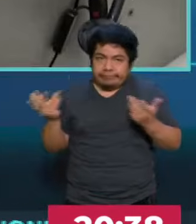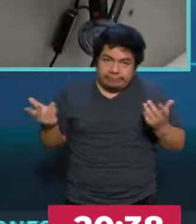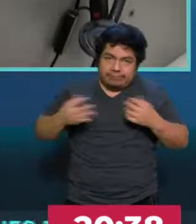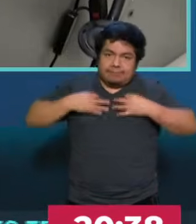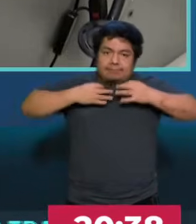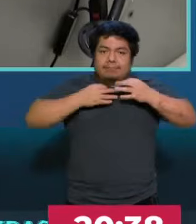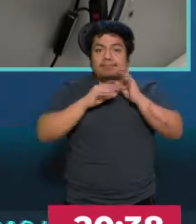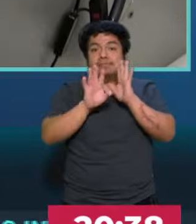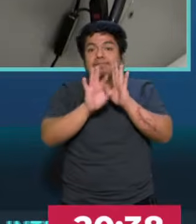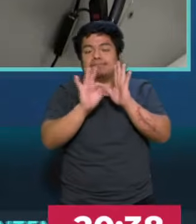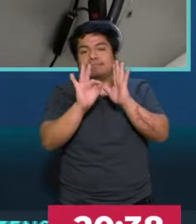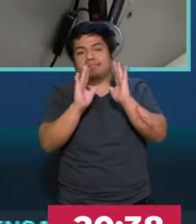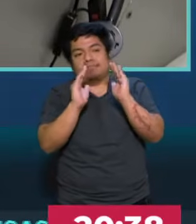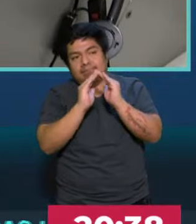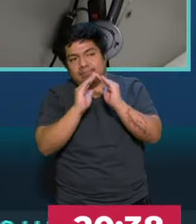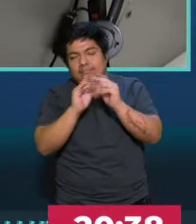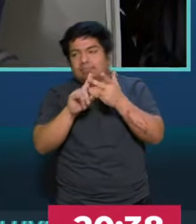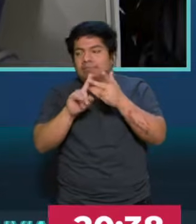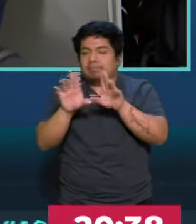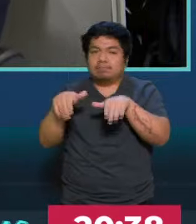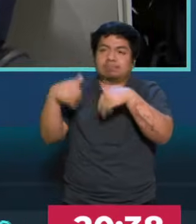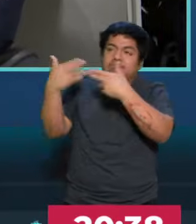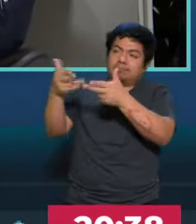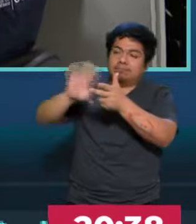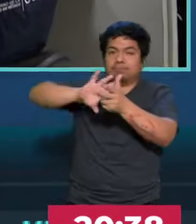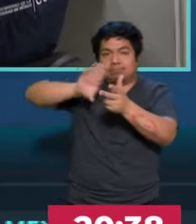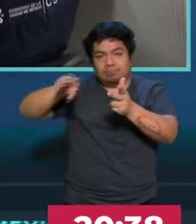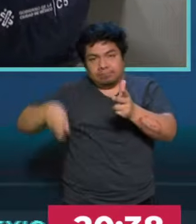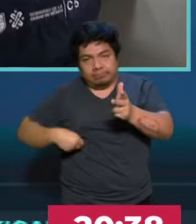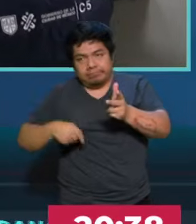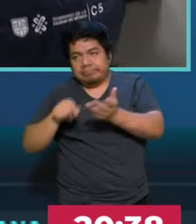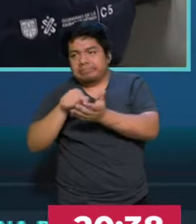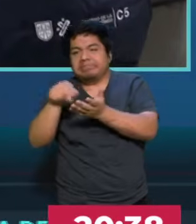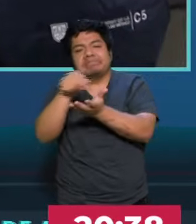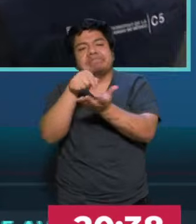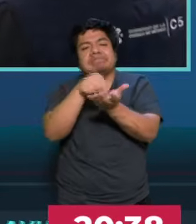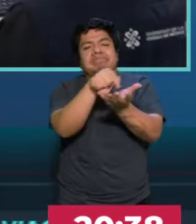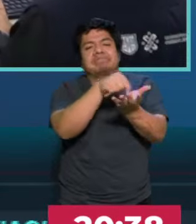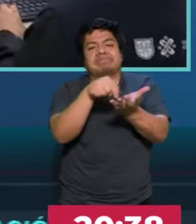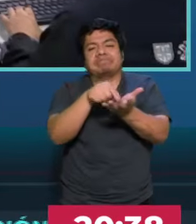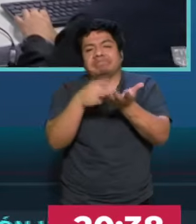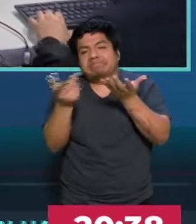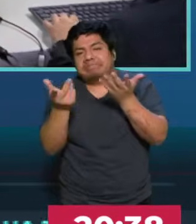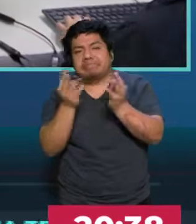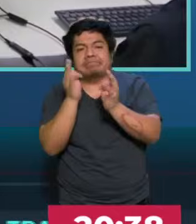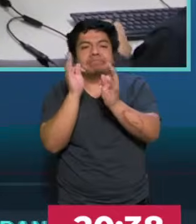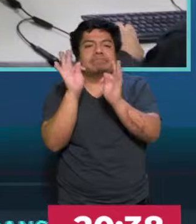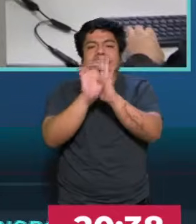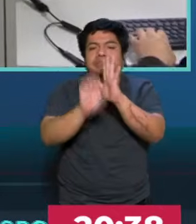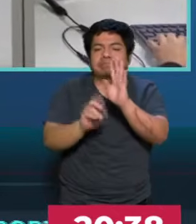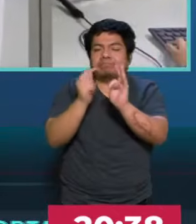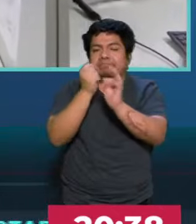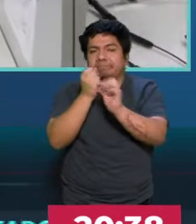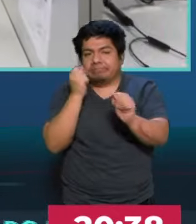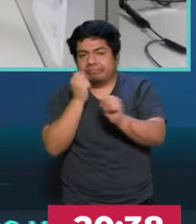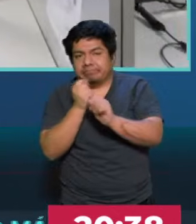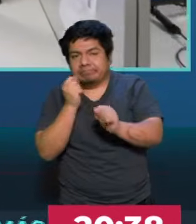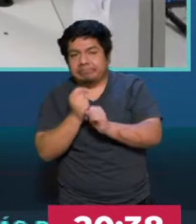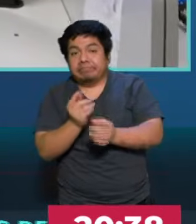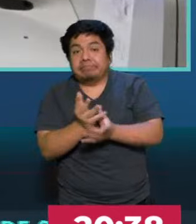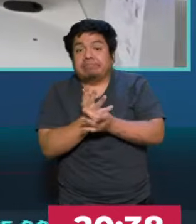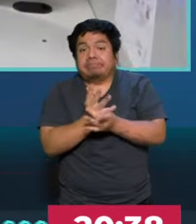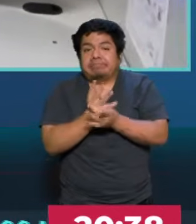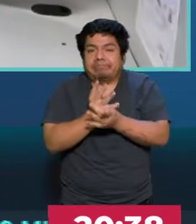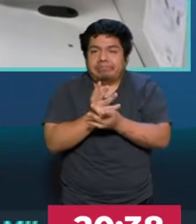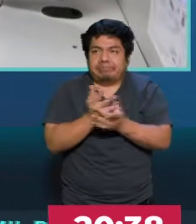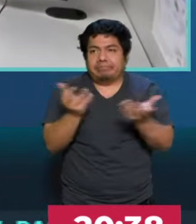del hogar, en el espacio público por un accidente o eventualmente en cualquier otra situación que puede ser el transporte público y donde fingen que están siendo víctimas